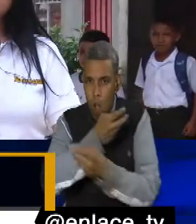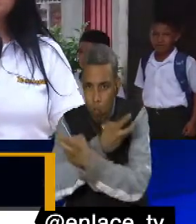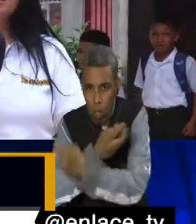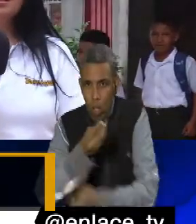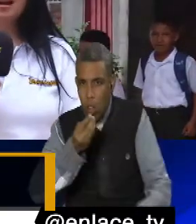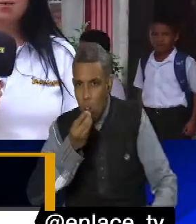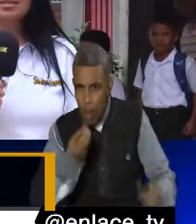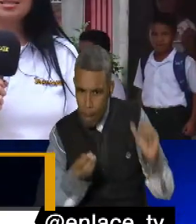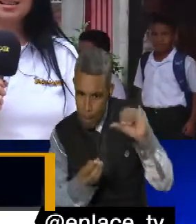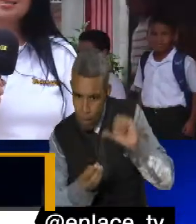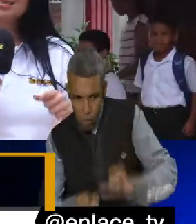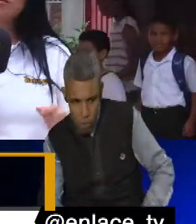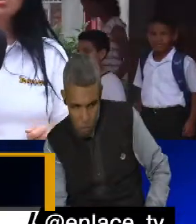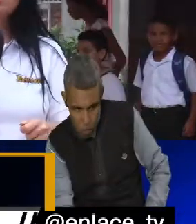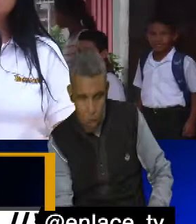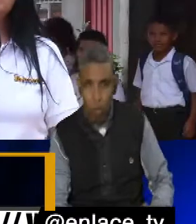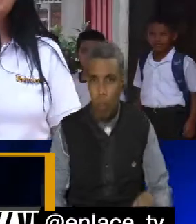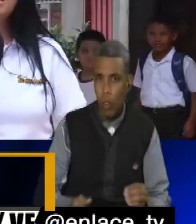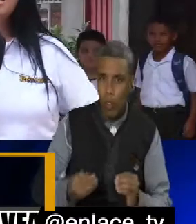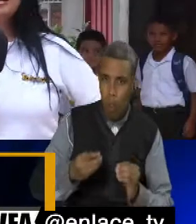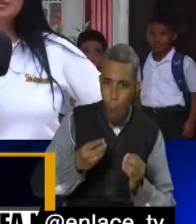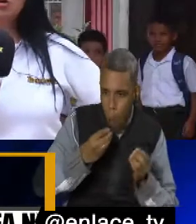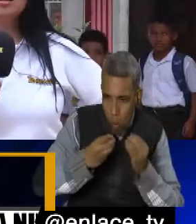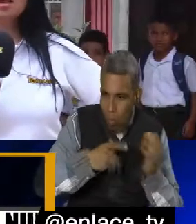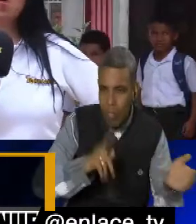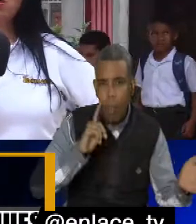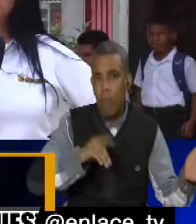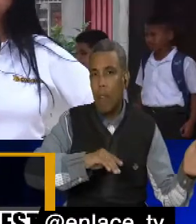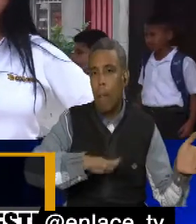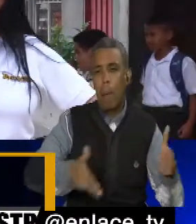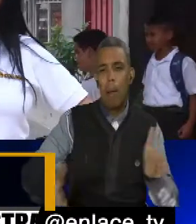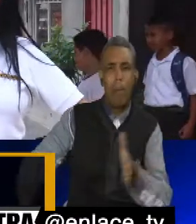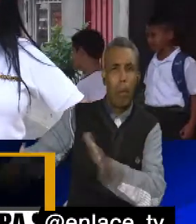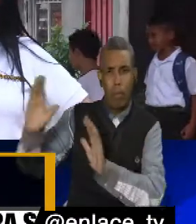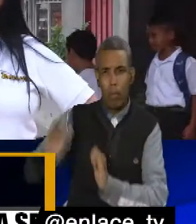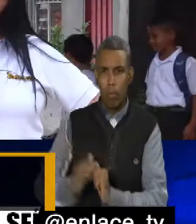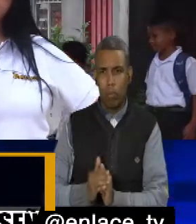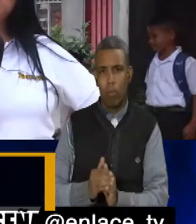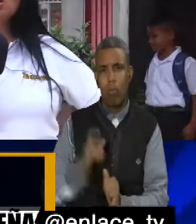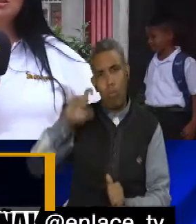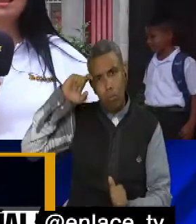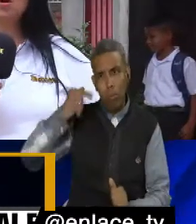los entes competentes que hagan presencia en ese sector y que se investigue qué es lo que está ocurriendo. Es un informe por